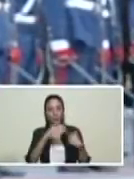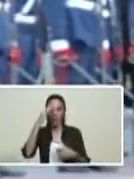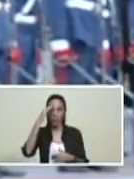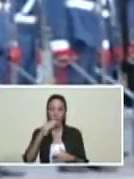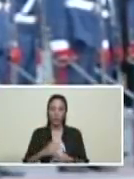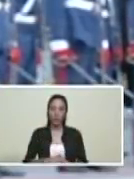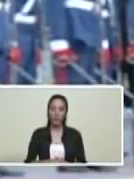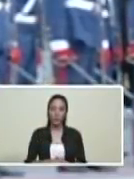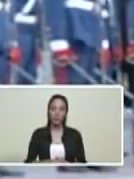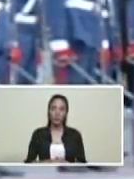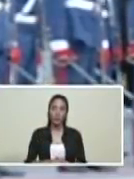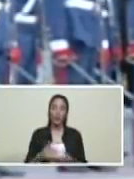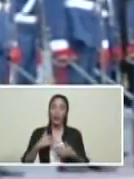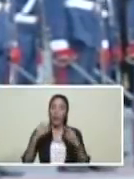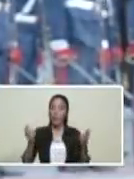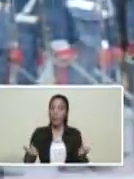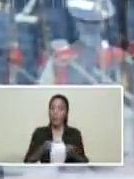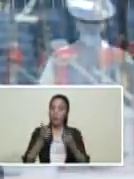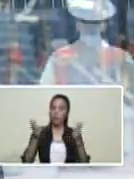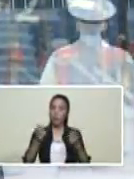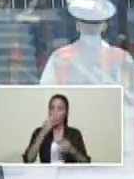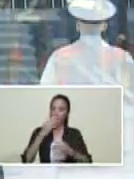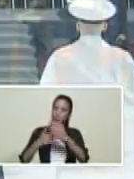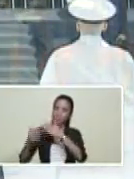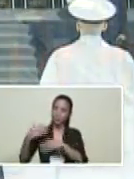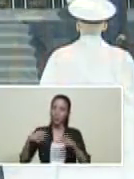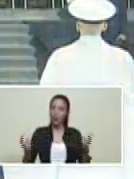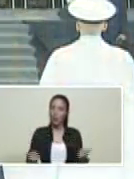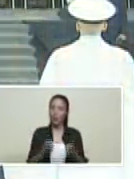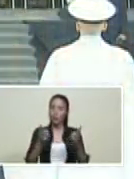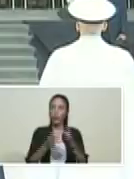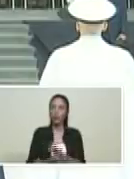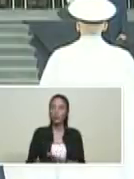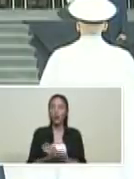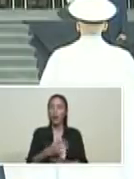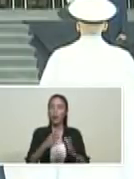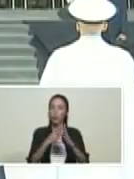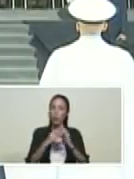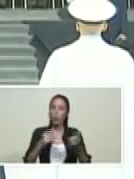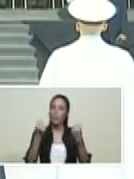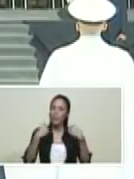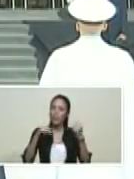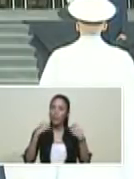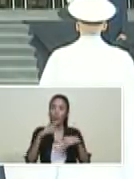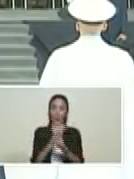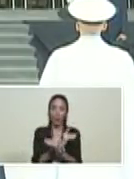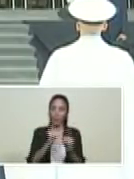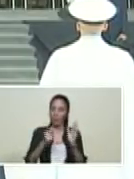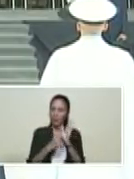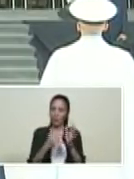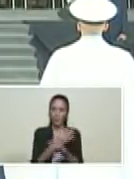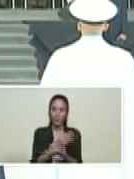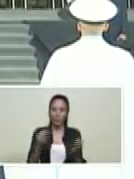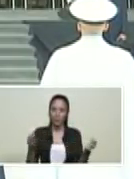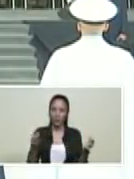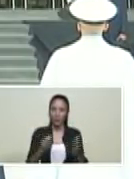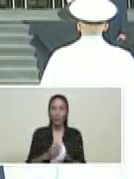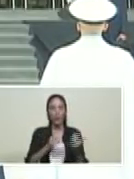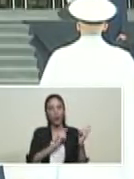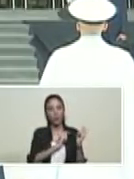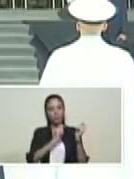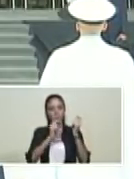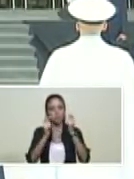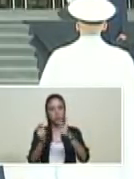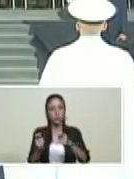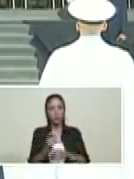por la más reciente victoria que el pueblo venezolano en legítimo ejercicio de su soberanía le ha otorgado a